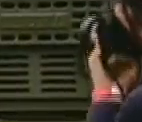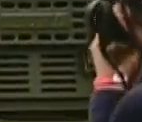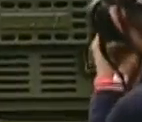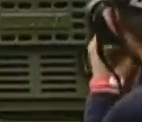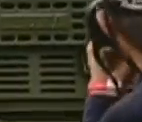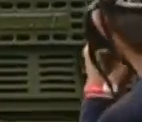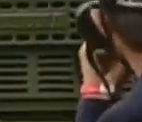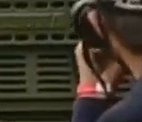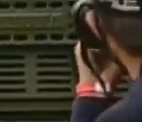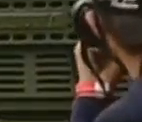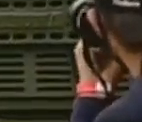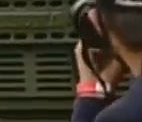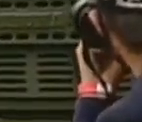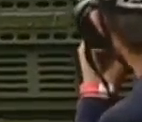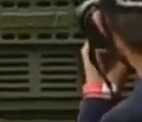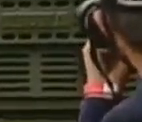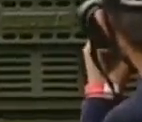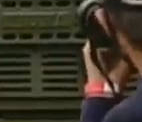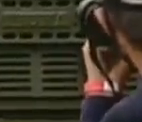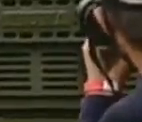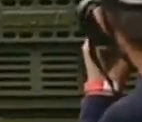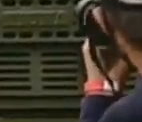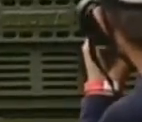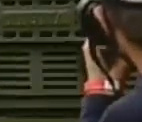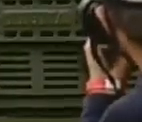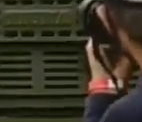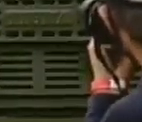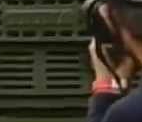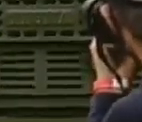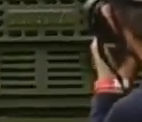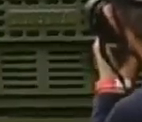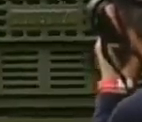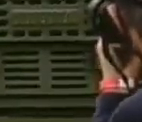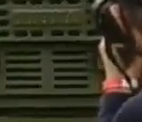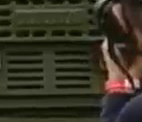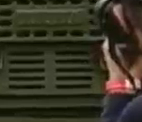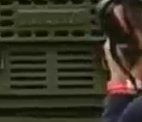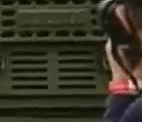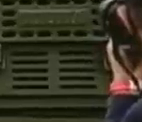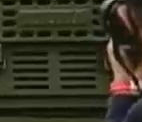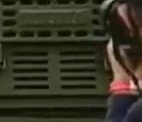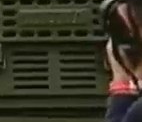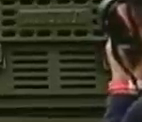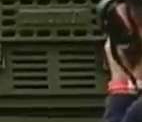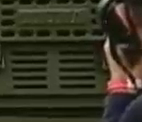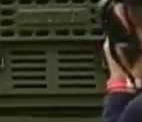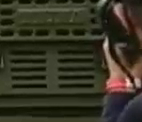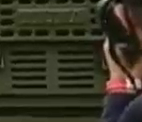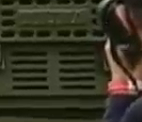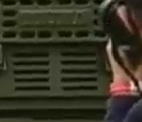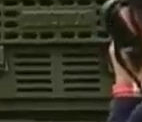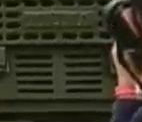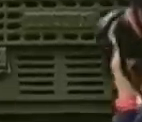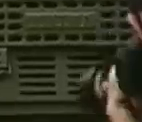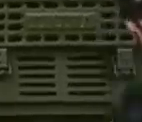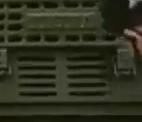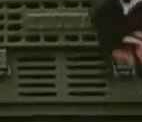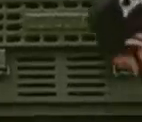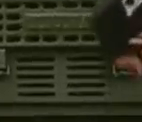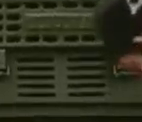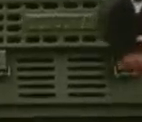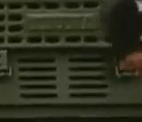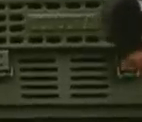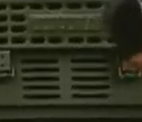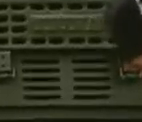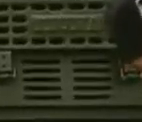es, mi comandante en jefe. Sembrando patria. Que Dios me la bendiga. Amén. Usted también, mi comandante en jefe. ¿De